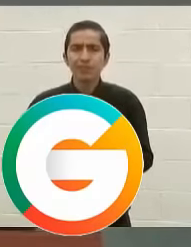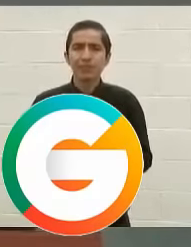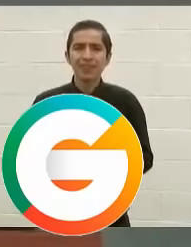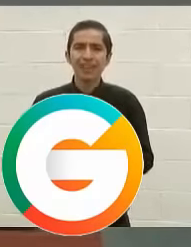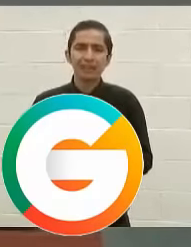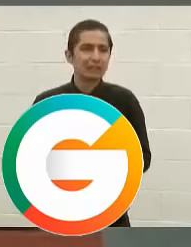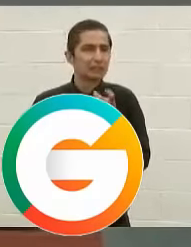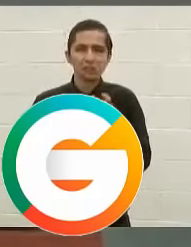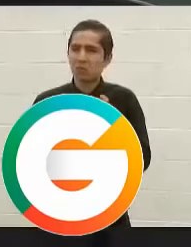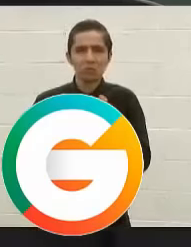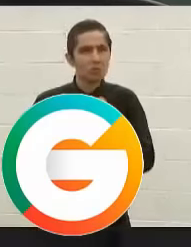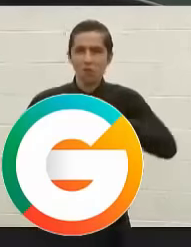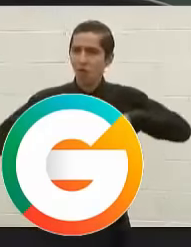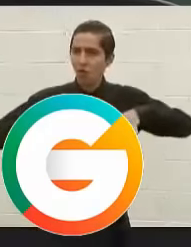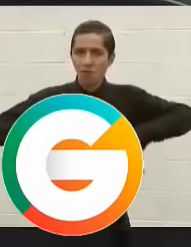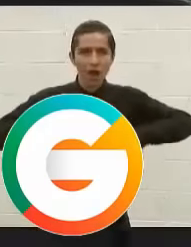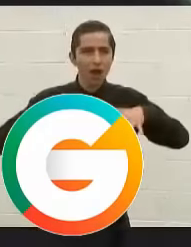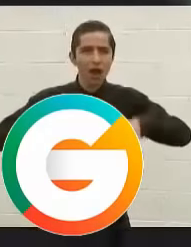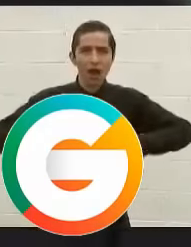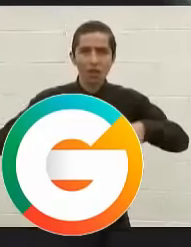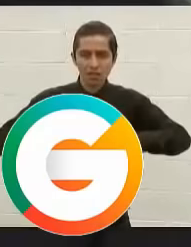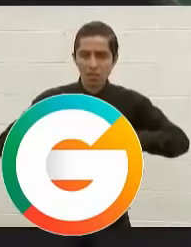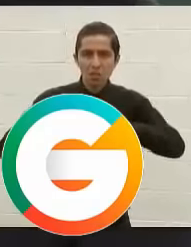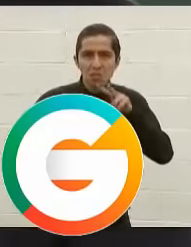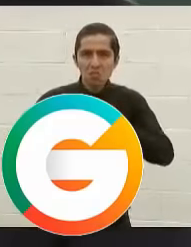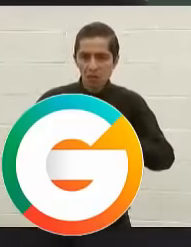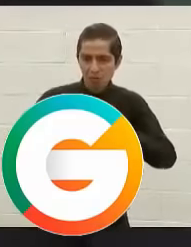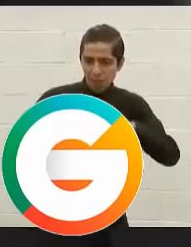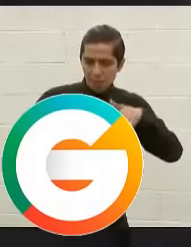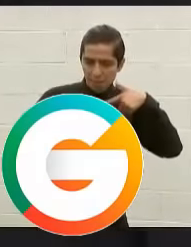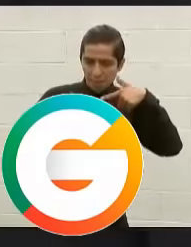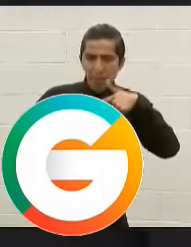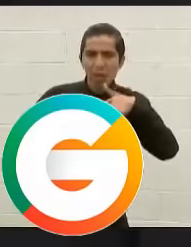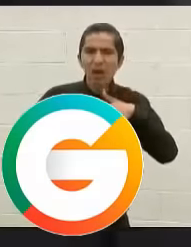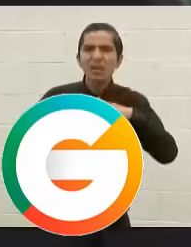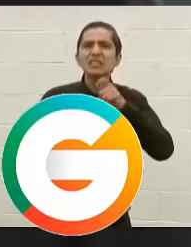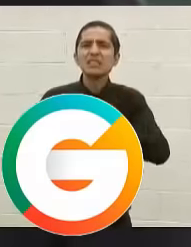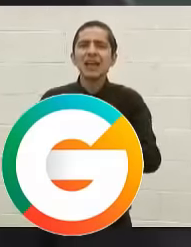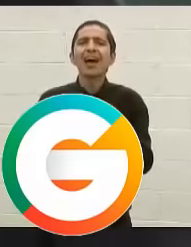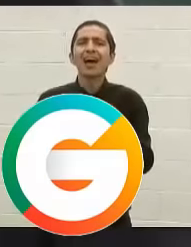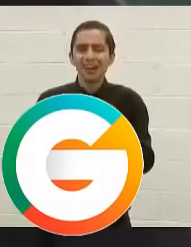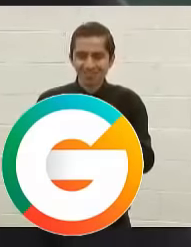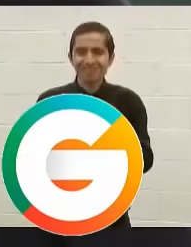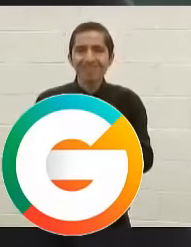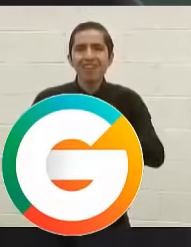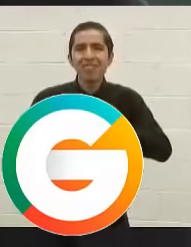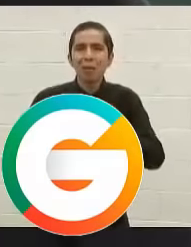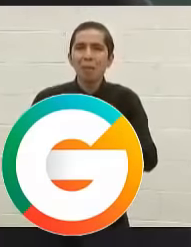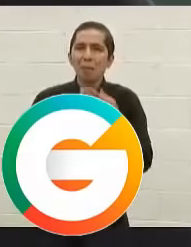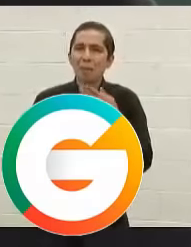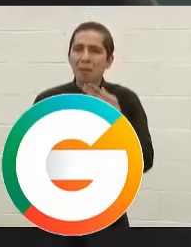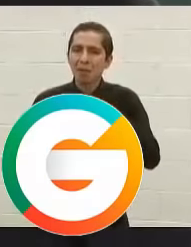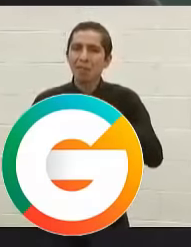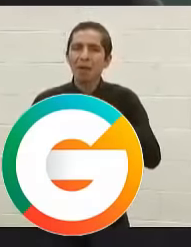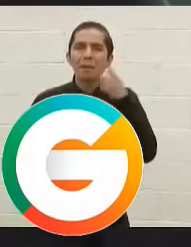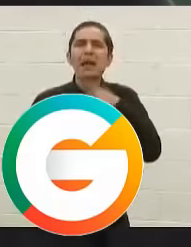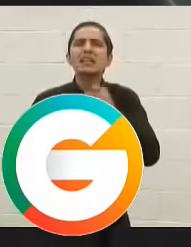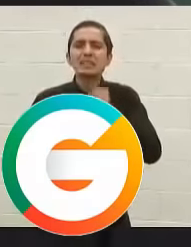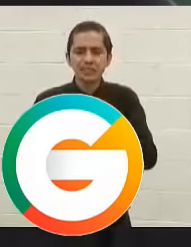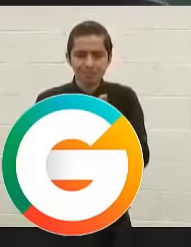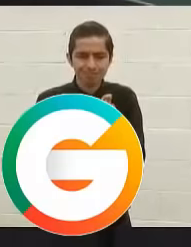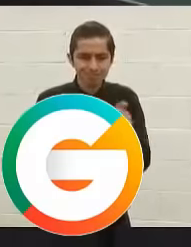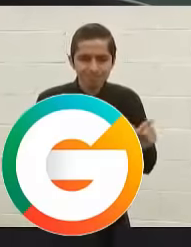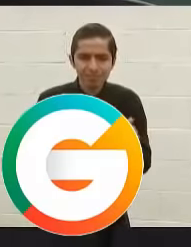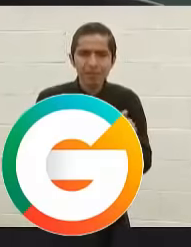Este cobarde atentado es resultado del trabajo que se está llevando a cabo para garantizar